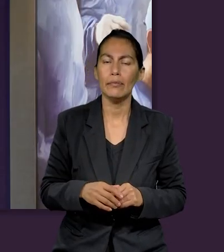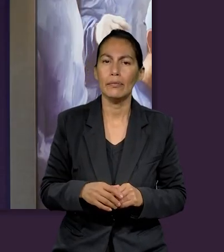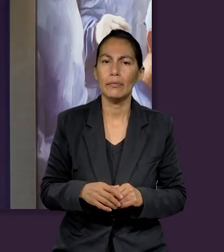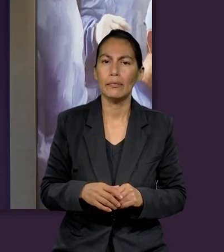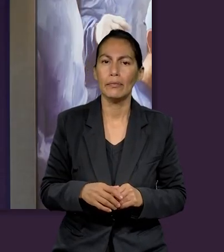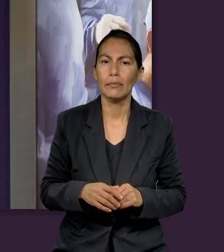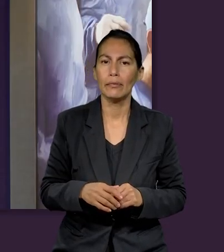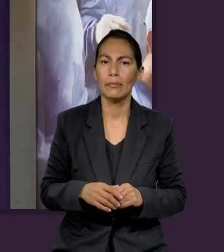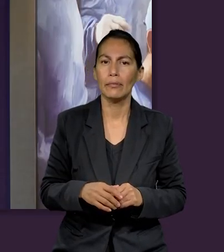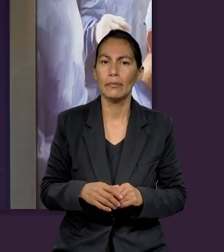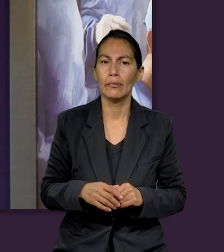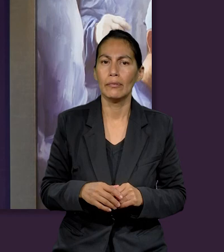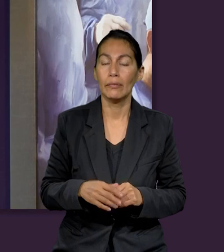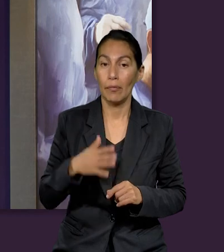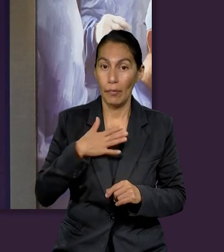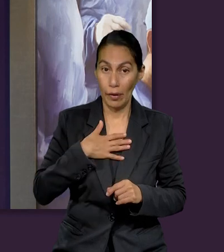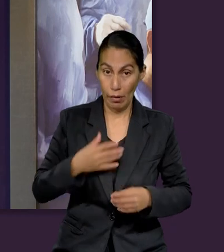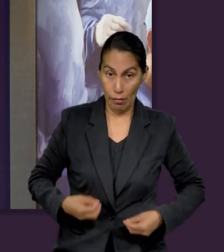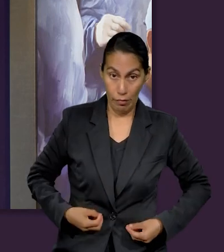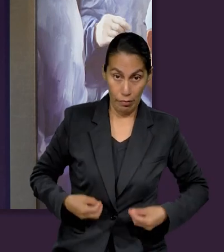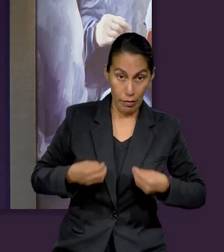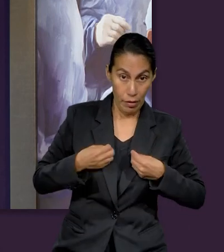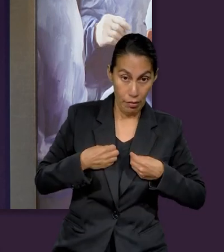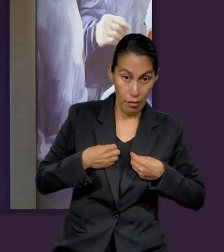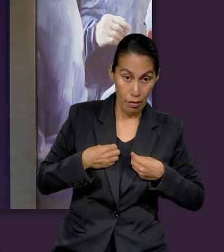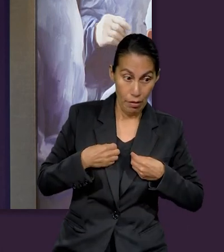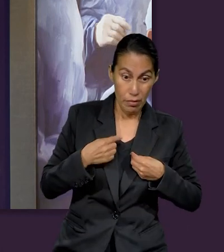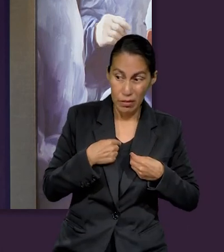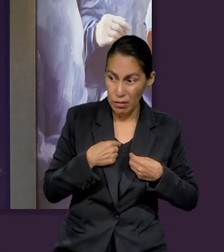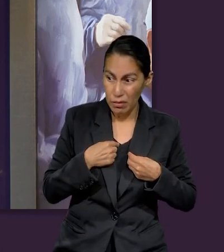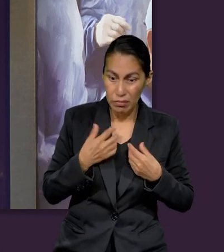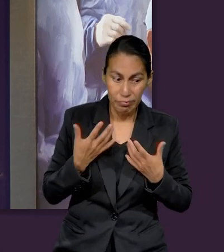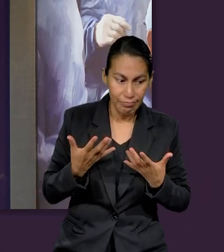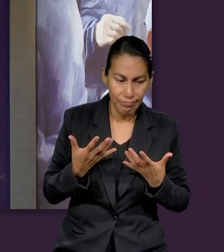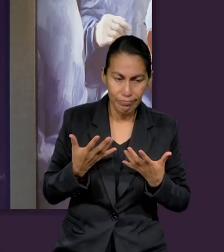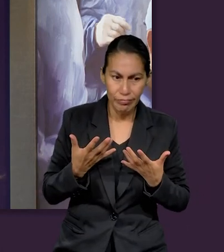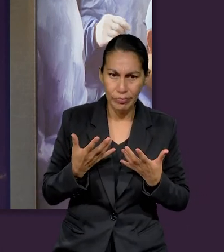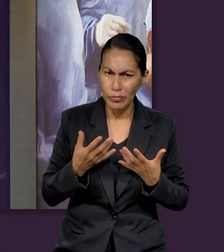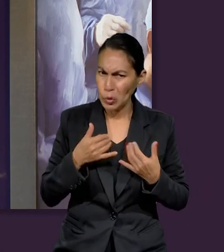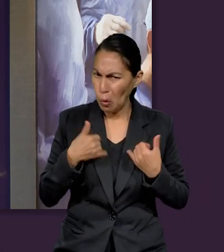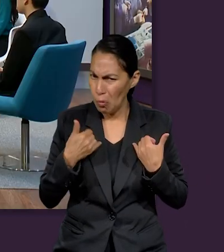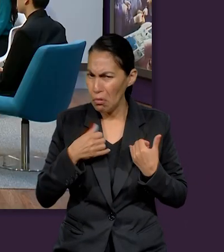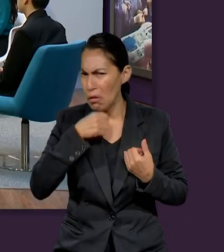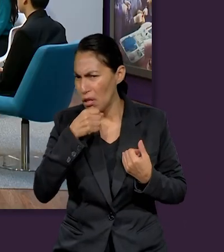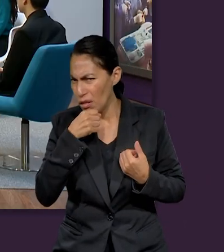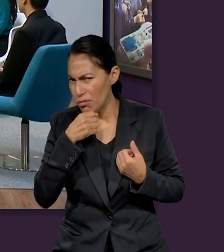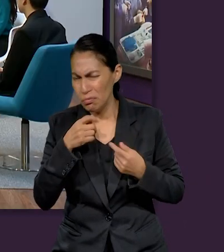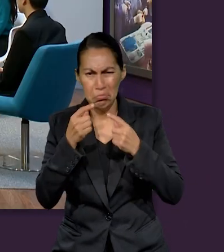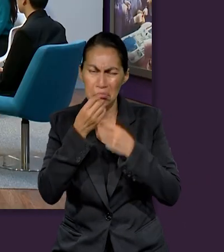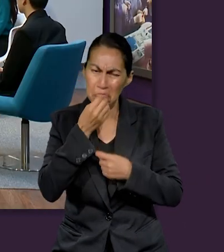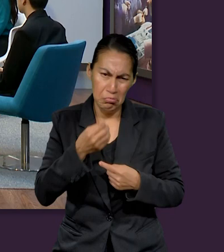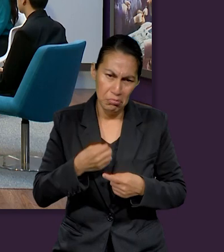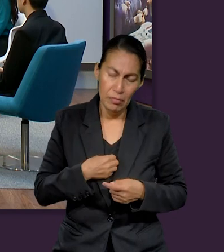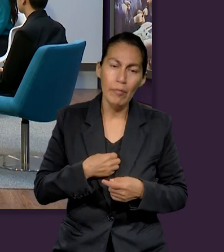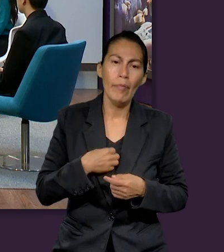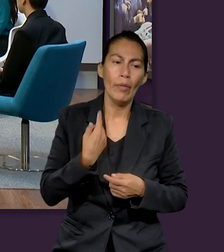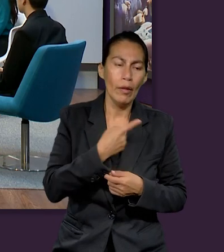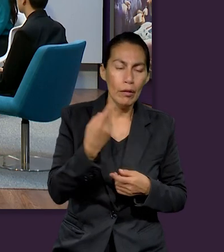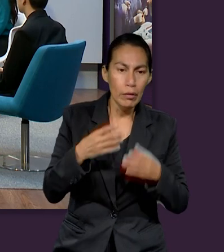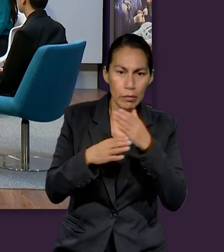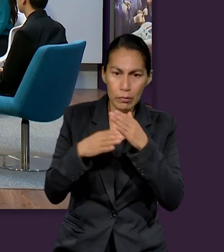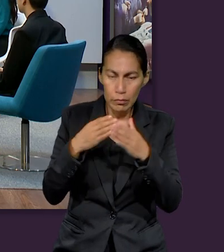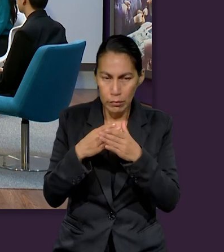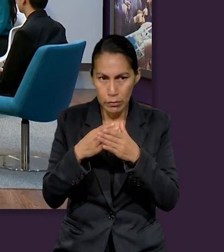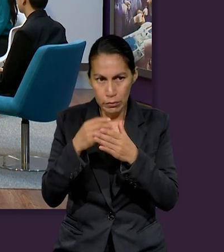que no importa en la etapa de nuestra vida la que nos encontremos nosotros tenemos cosas que hacer Tenemos cosas